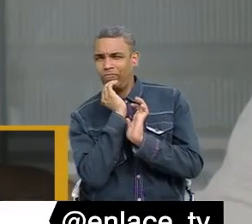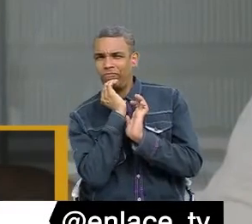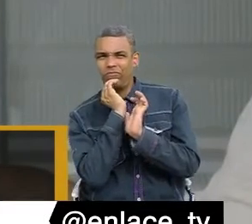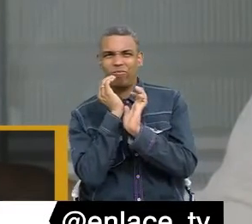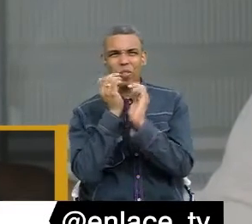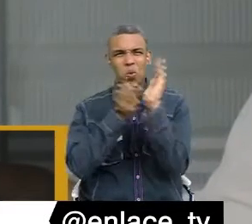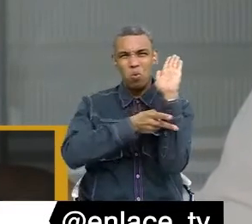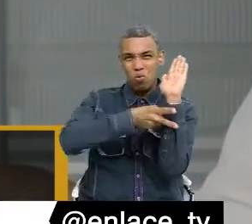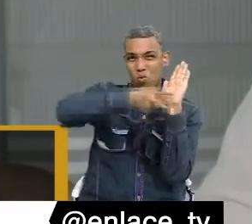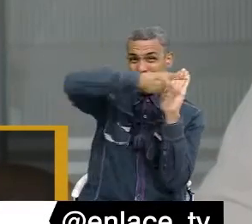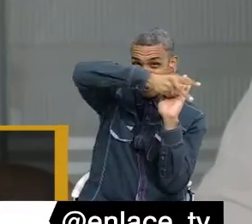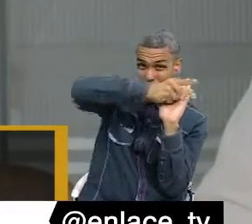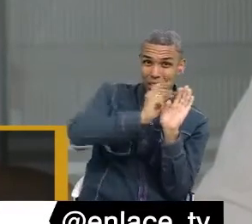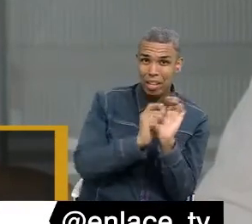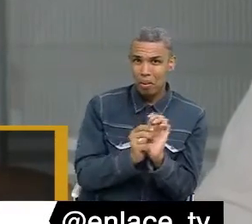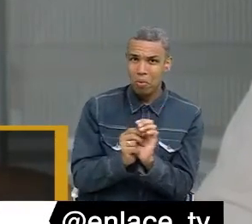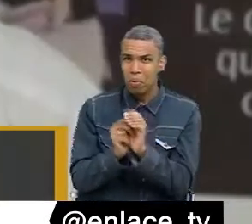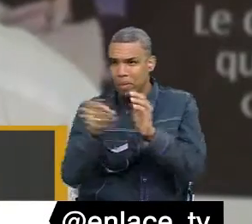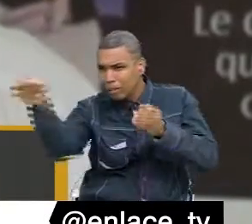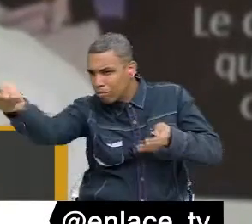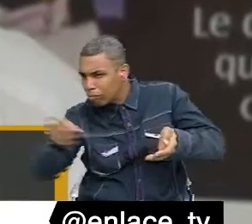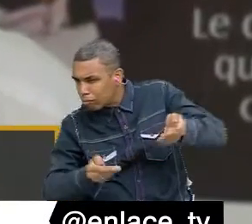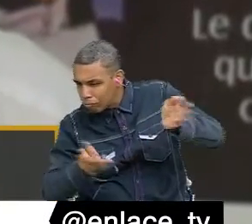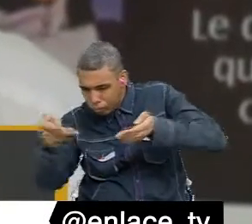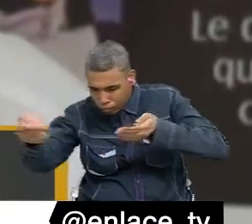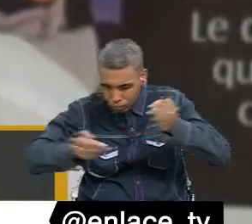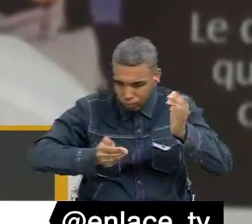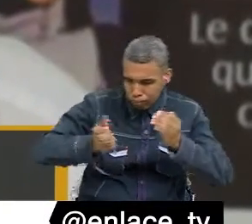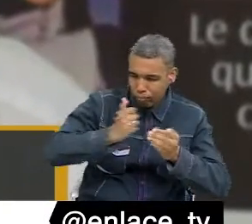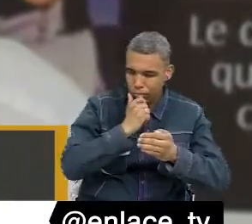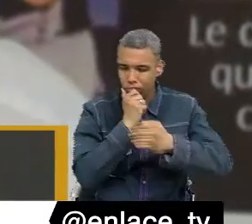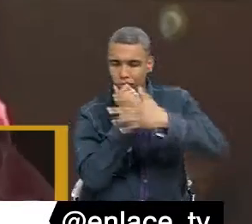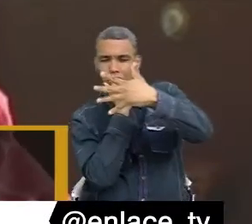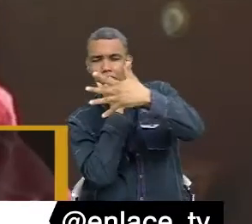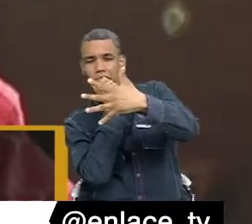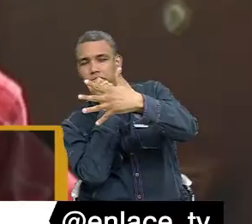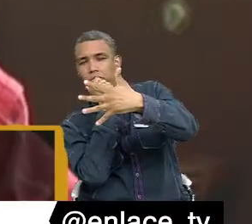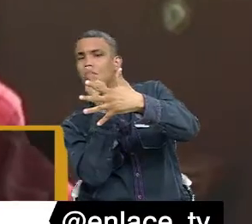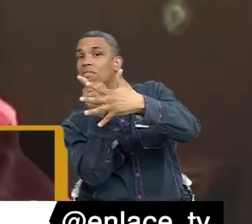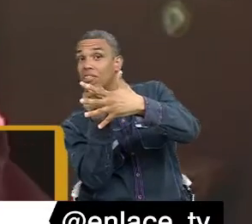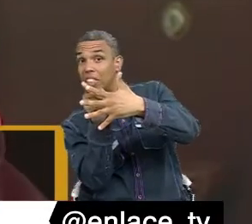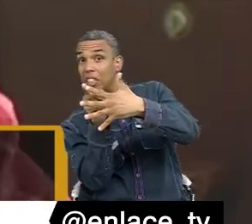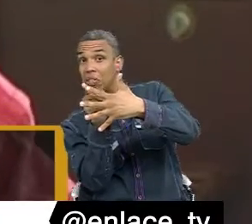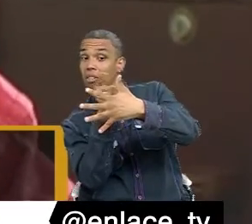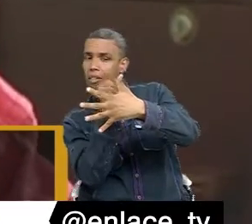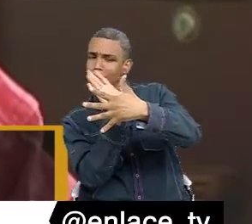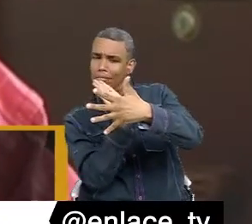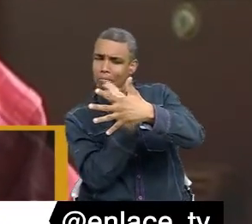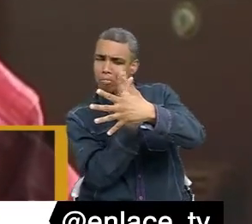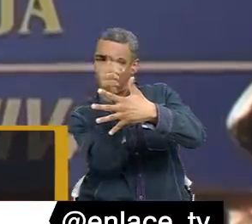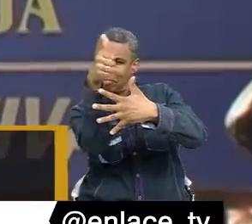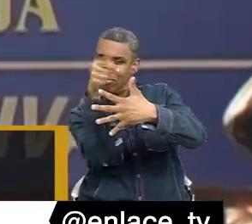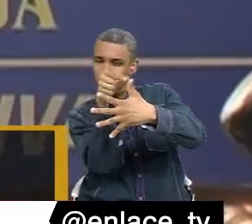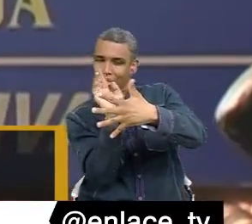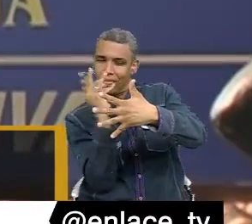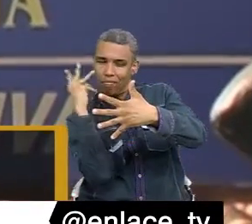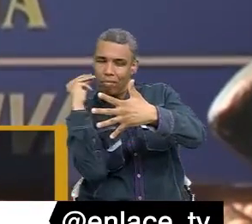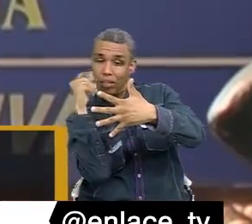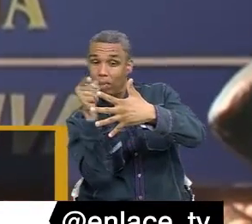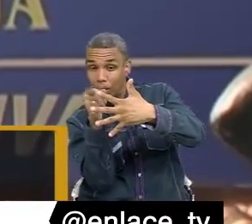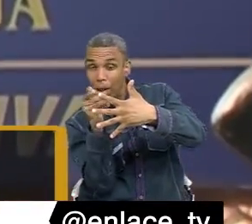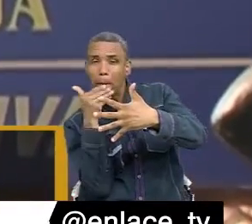día viernes nombramos el gerente de la ESE. Vera reemplazará a Carlos Alberto San Miguel Evan, quien por 2 años consecutivos se mantuvo al frente